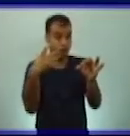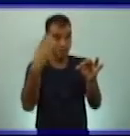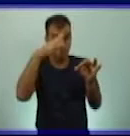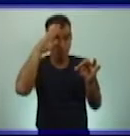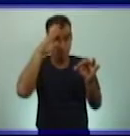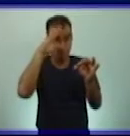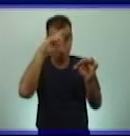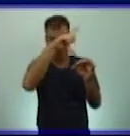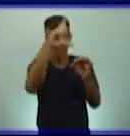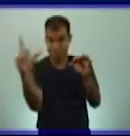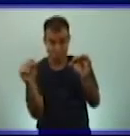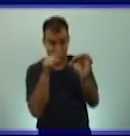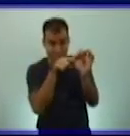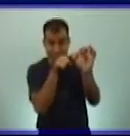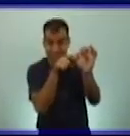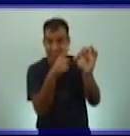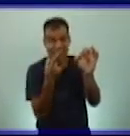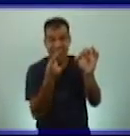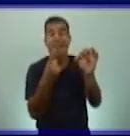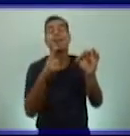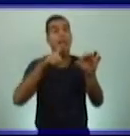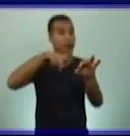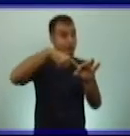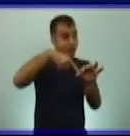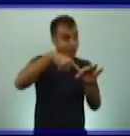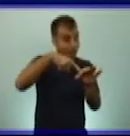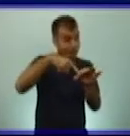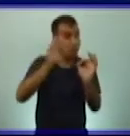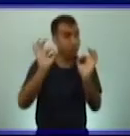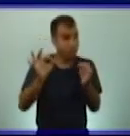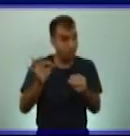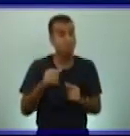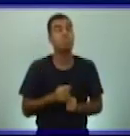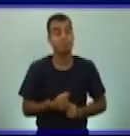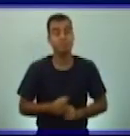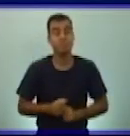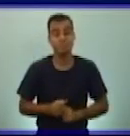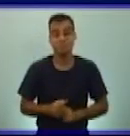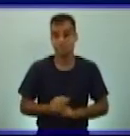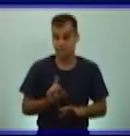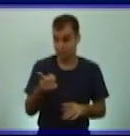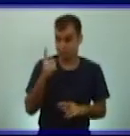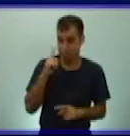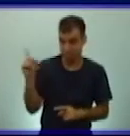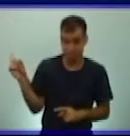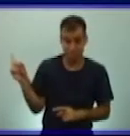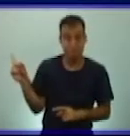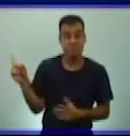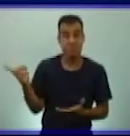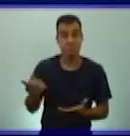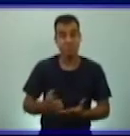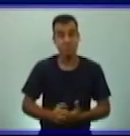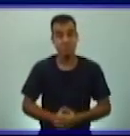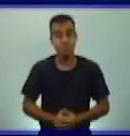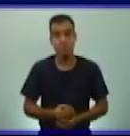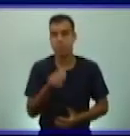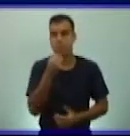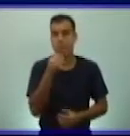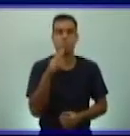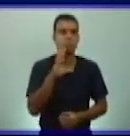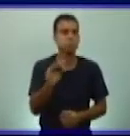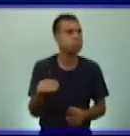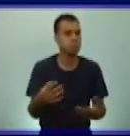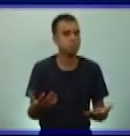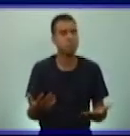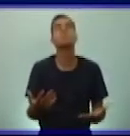cubano, estamos hablando de la Isla de la Juventud. Con estas observaciones, pero podemos afirmar que